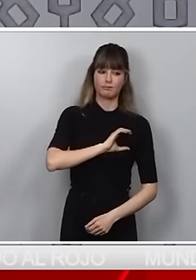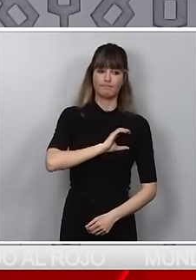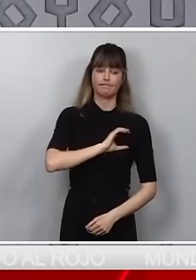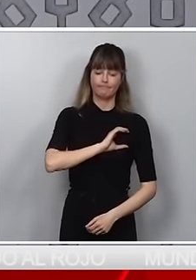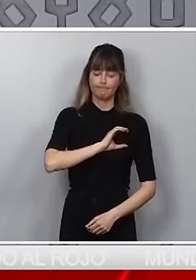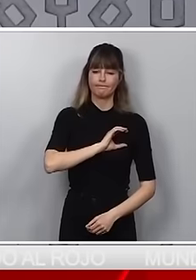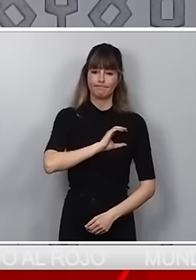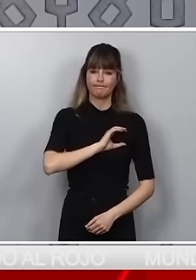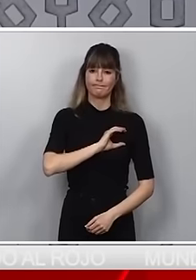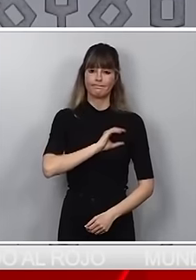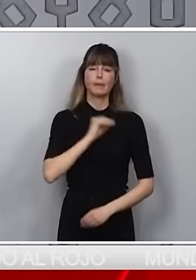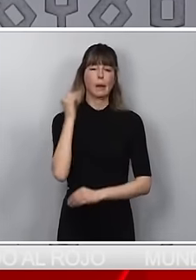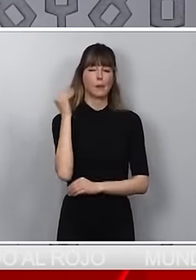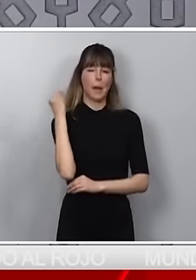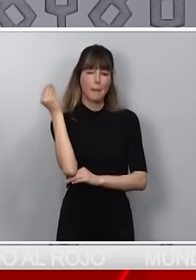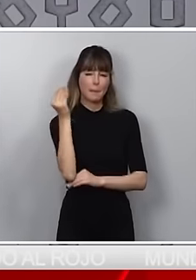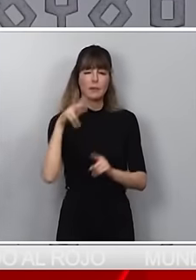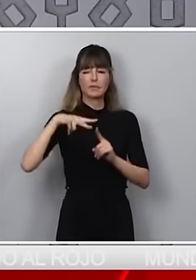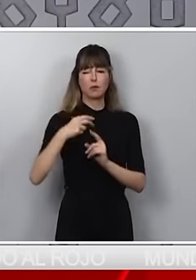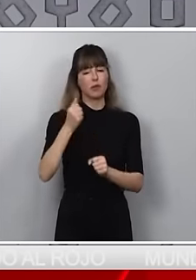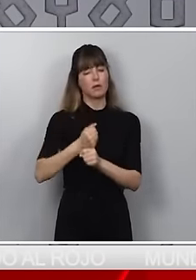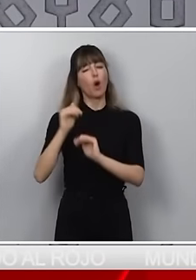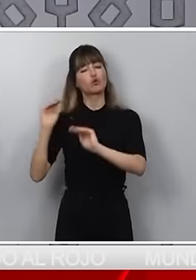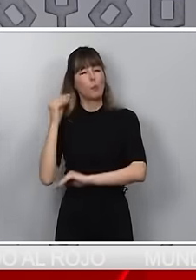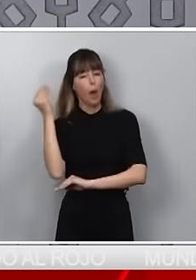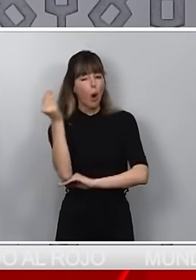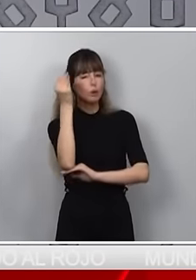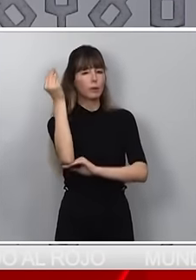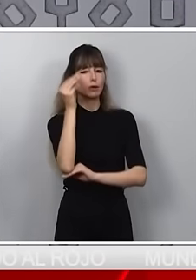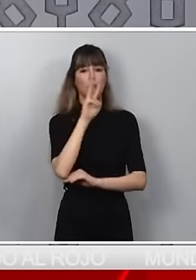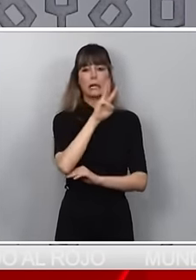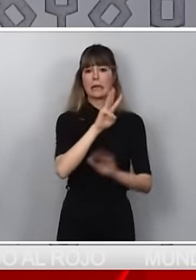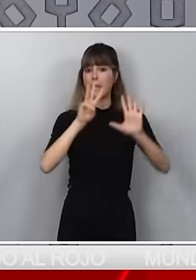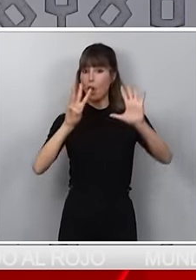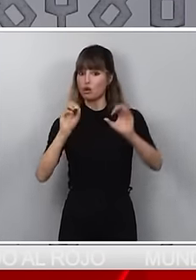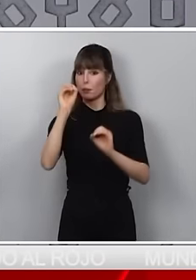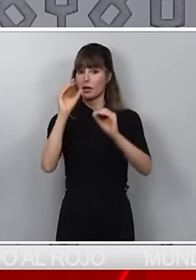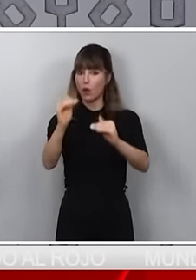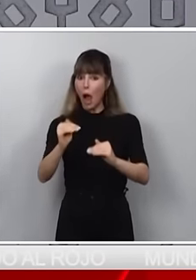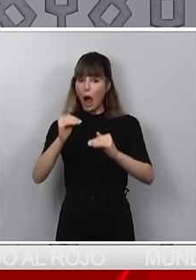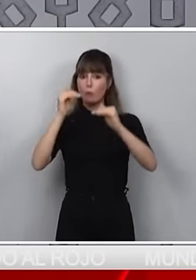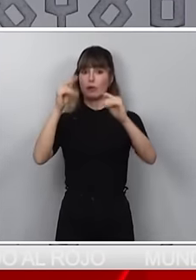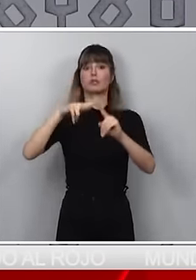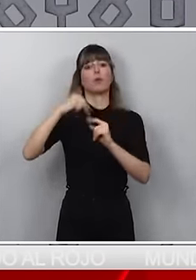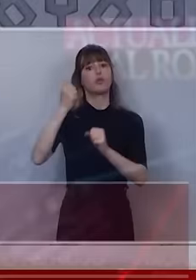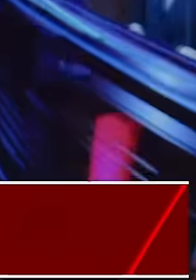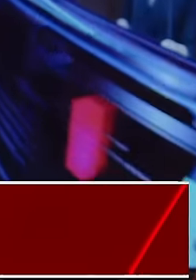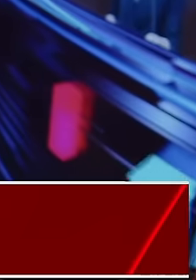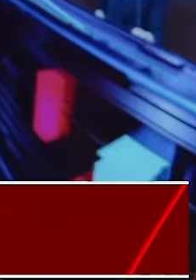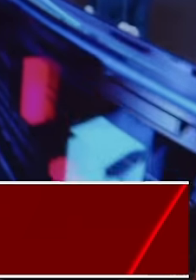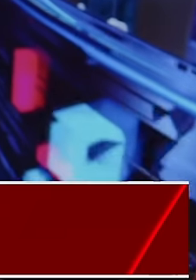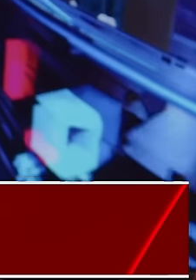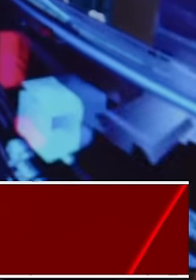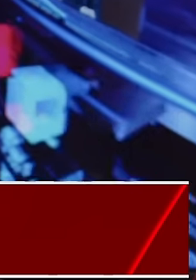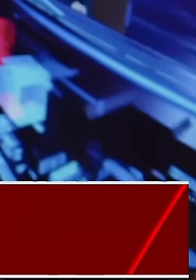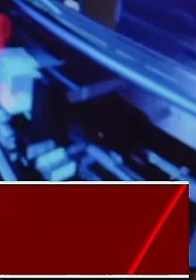importante incremento y mejora de sus condiciones laborales, en un aumento de un 38% de sus condiciones laborales. Pues sí,